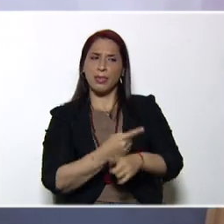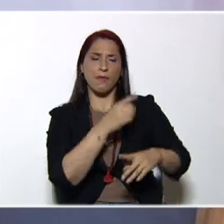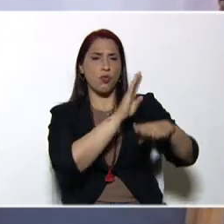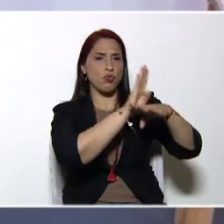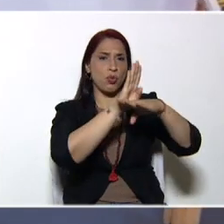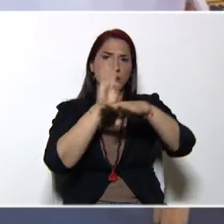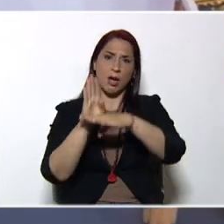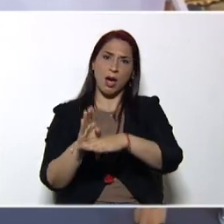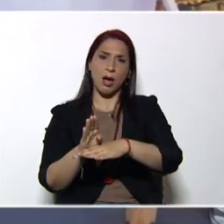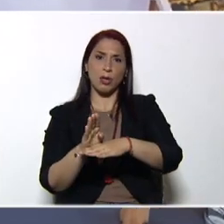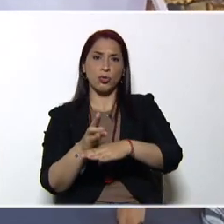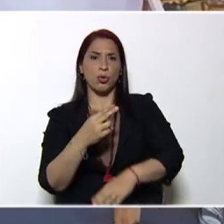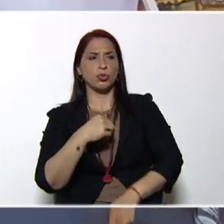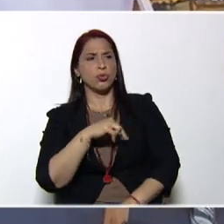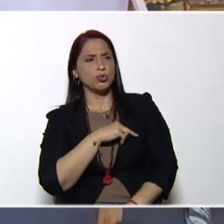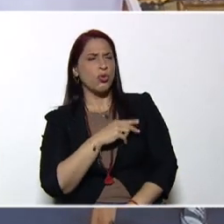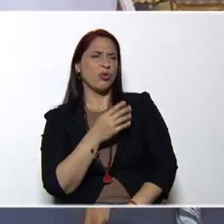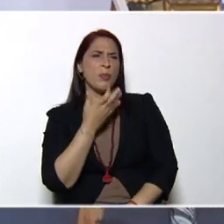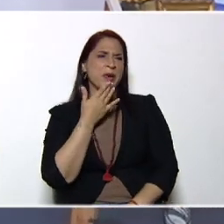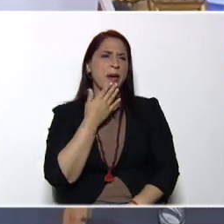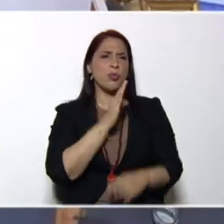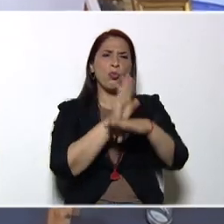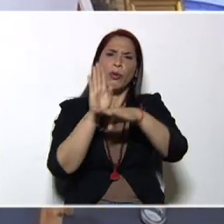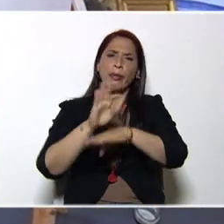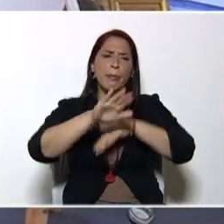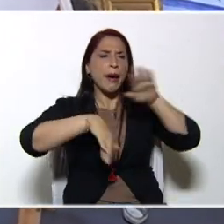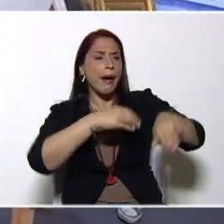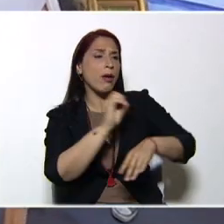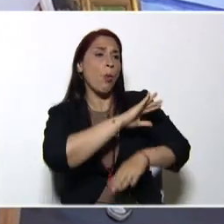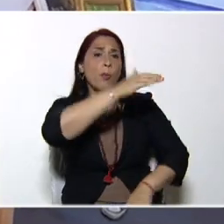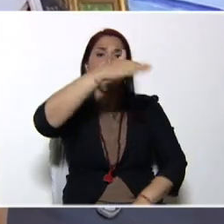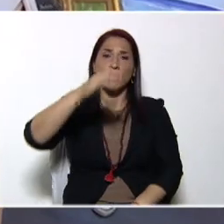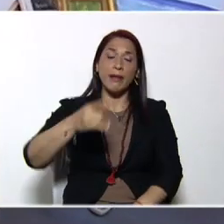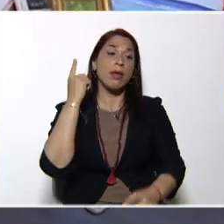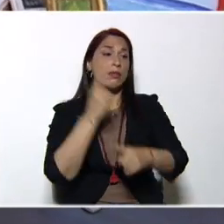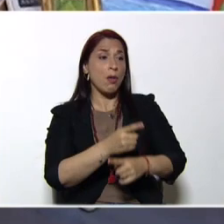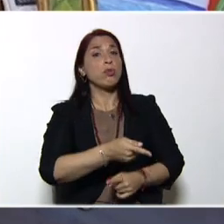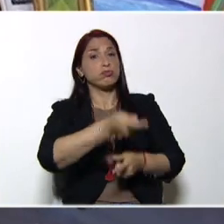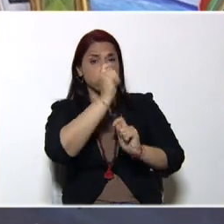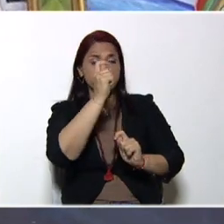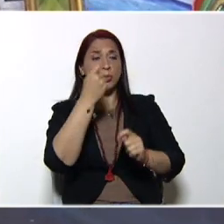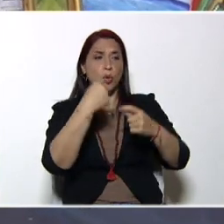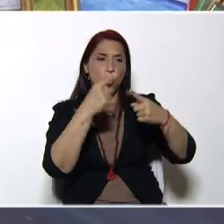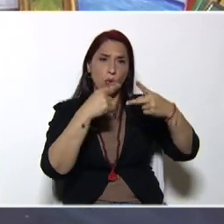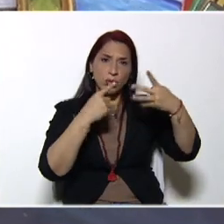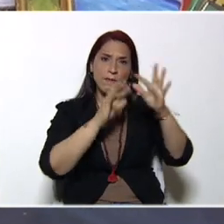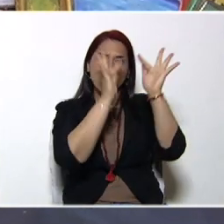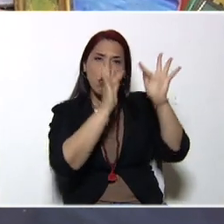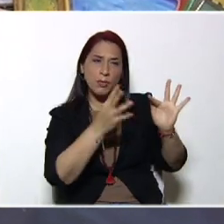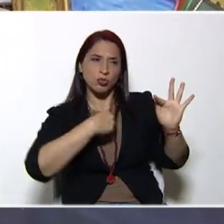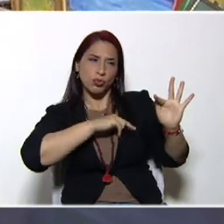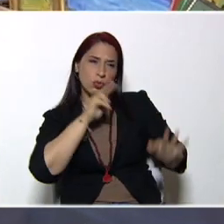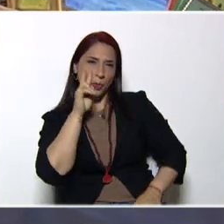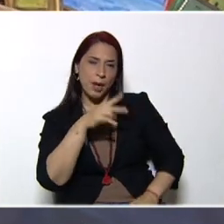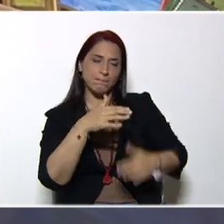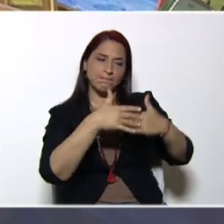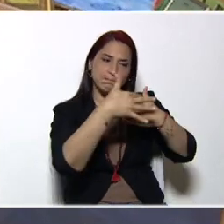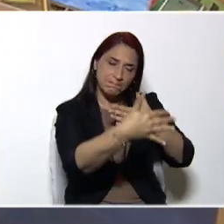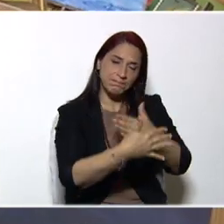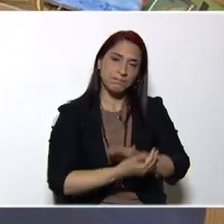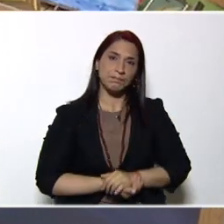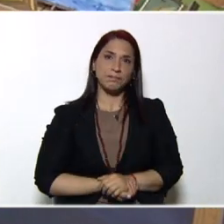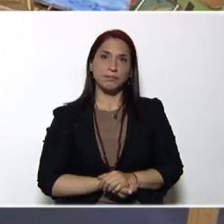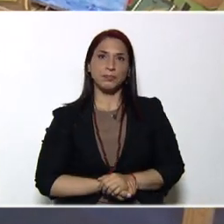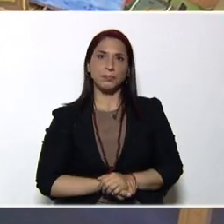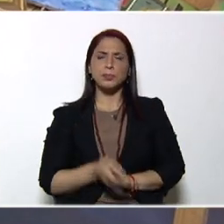es nada más una playa, no es nada más una montaña, sino que también tengo que tomar en cuenta otros aspectos que lo vamos a ver más adelante. José